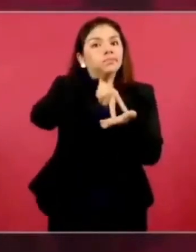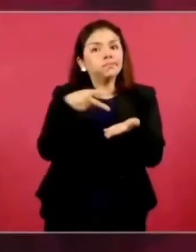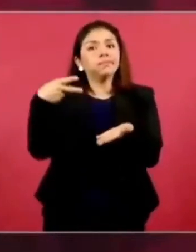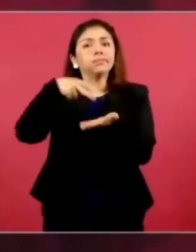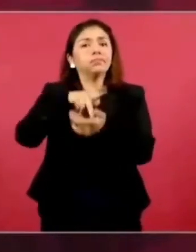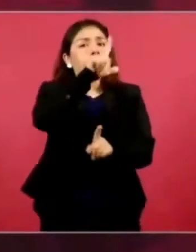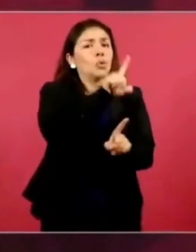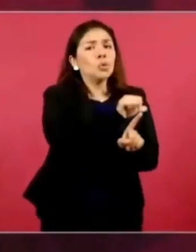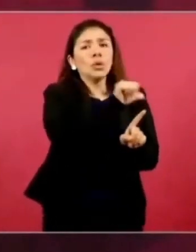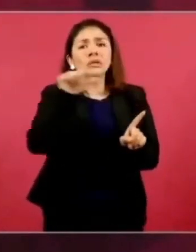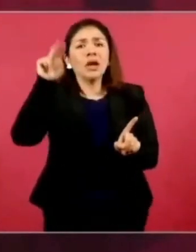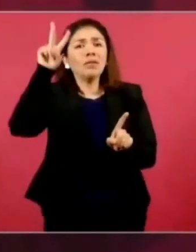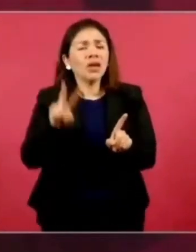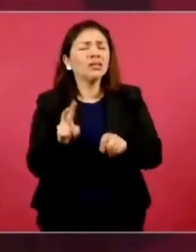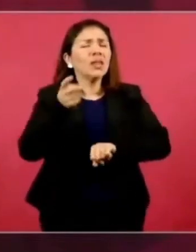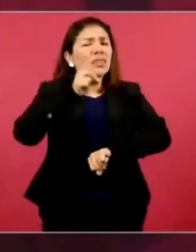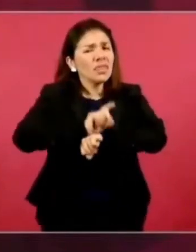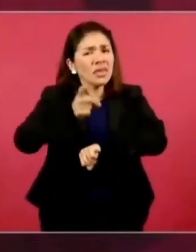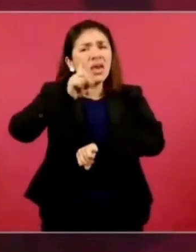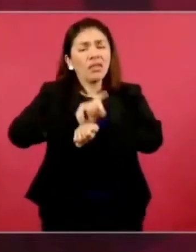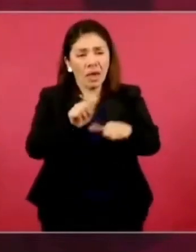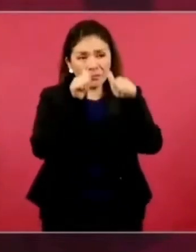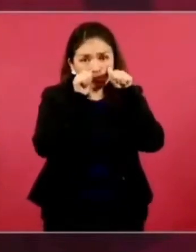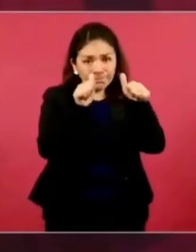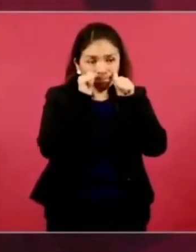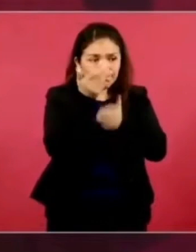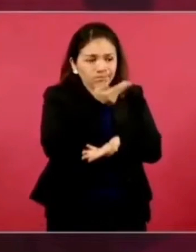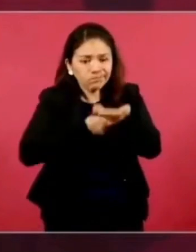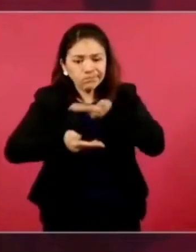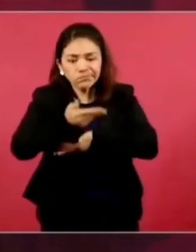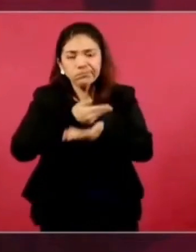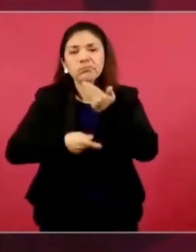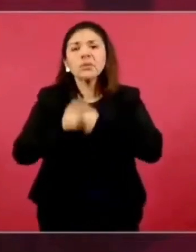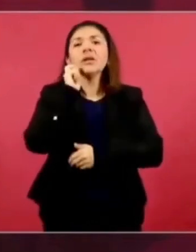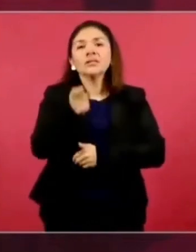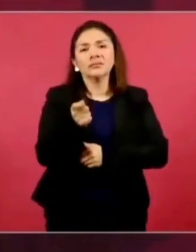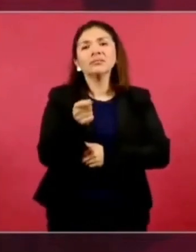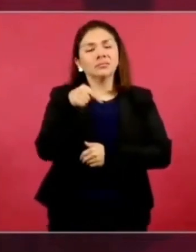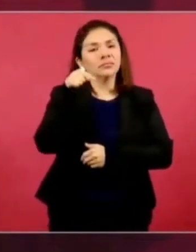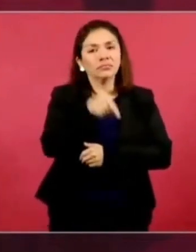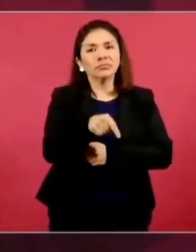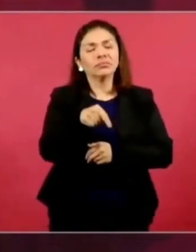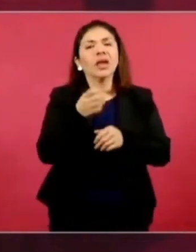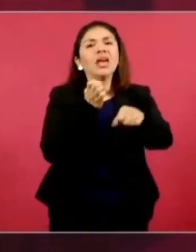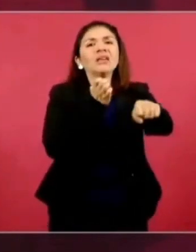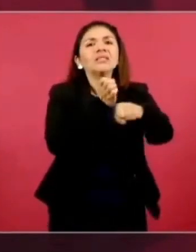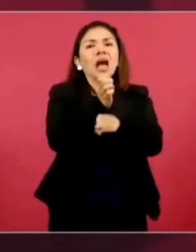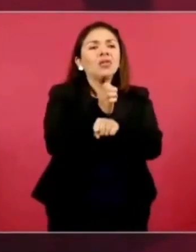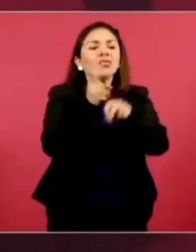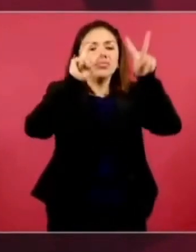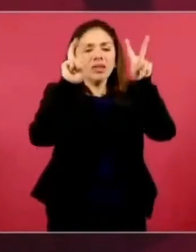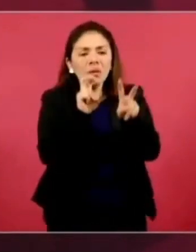viernes todos los días atendiendo lo que corresponde a sus estados.